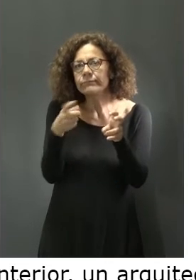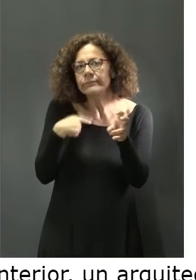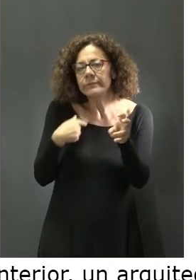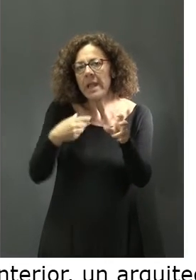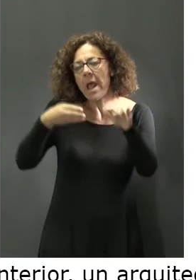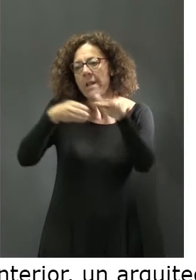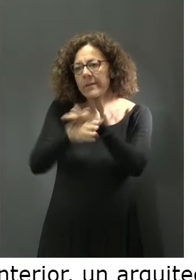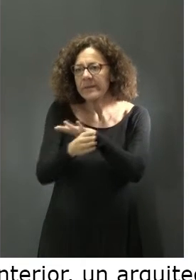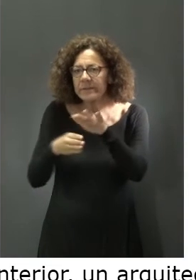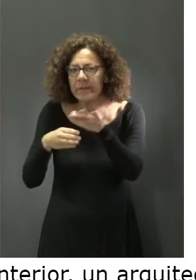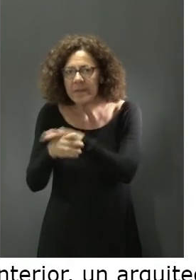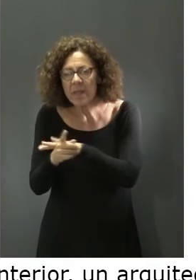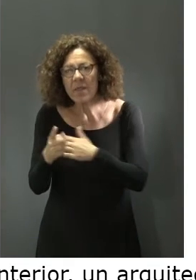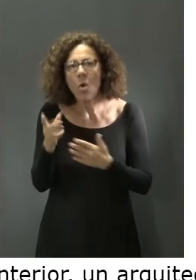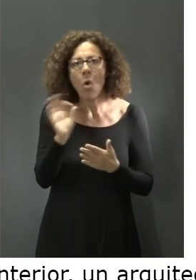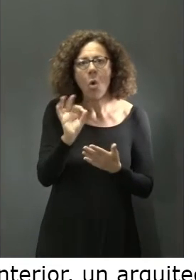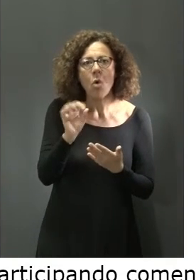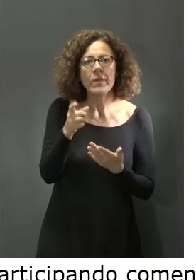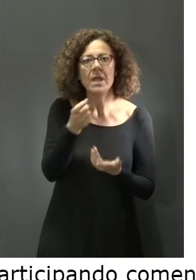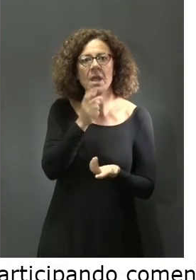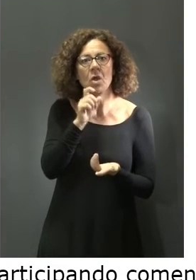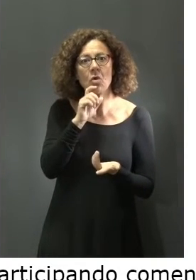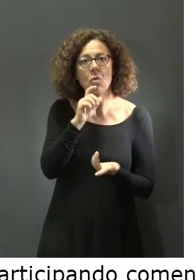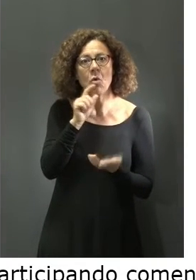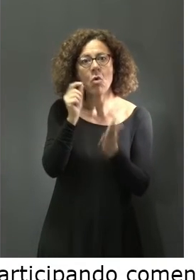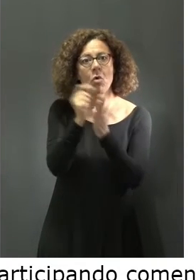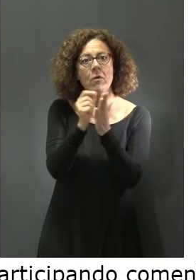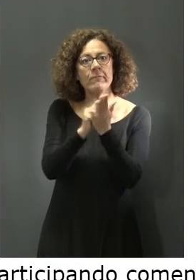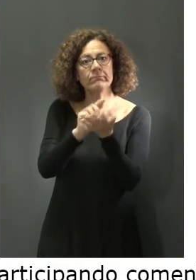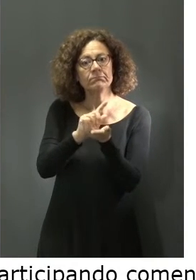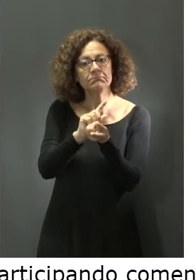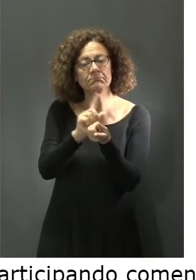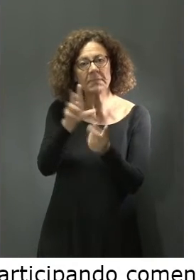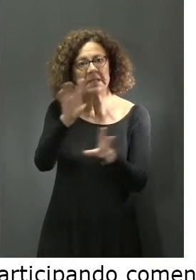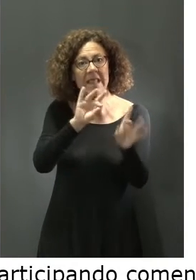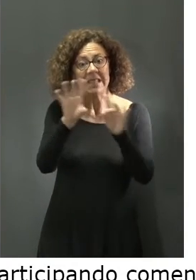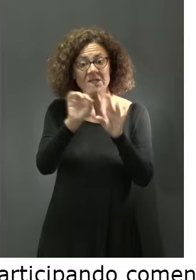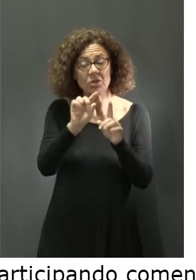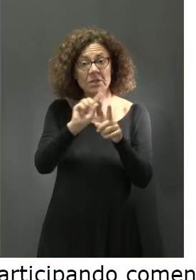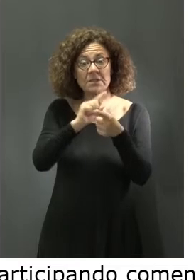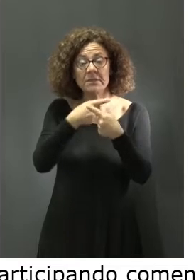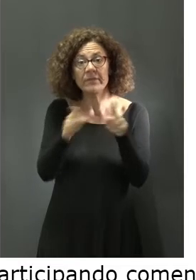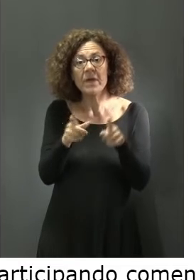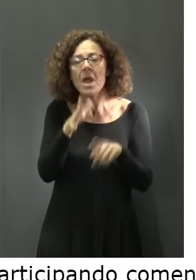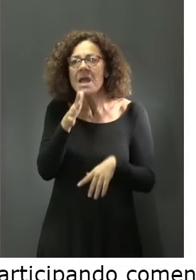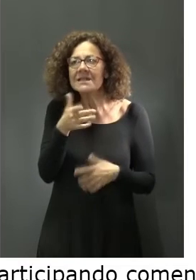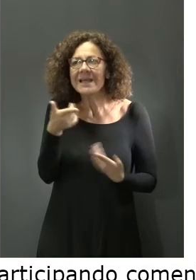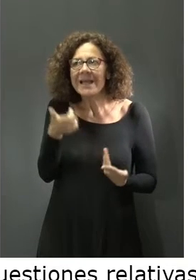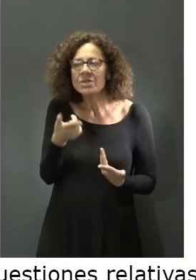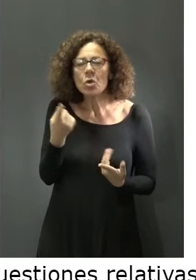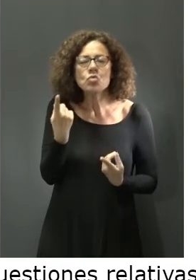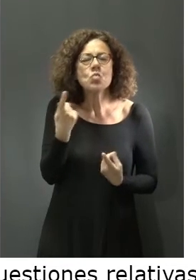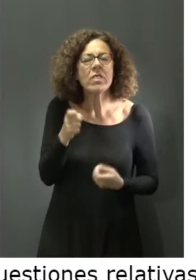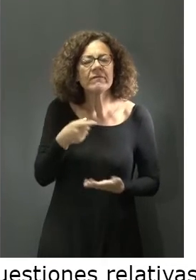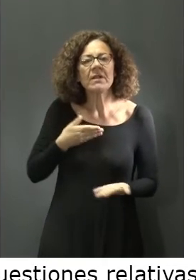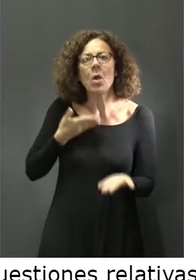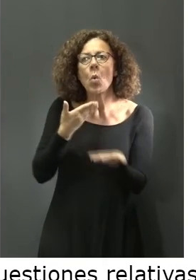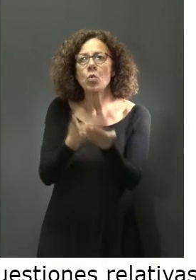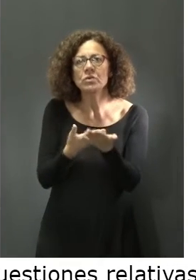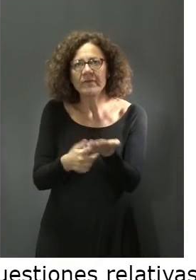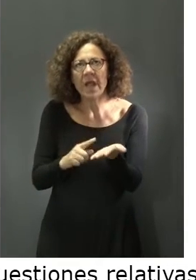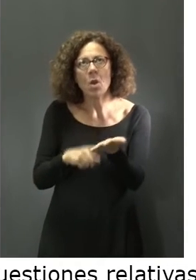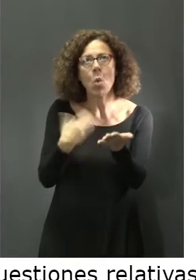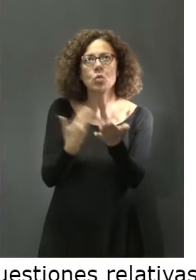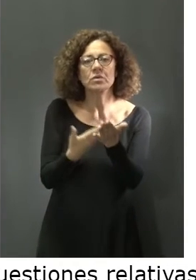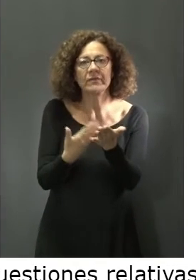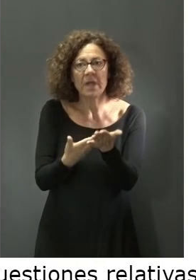a la accesibilidad o a la adopción de determinadas decisiones cuando dices, bueno, pero es que al final no tendría que estar esforzándome tanto en justificarlo, es una